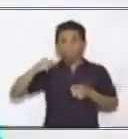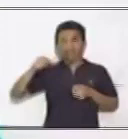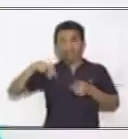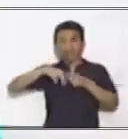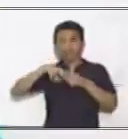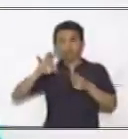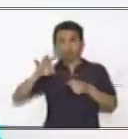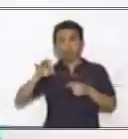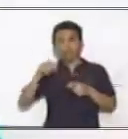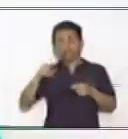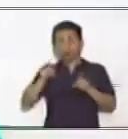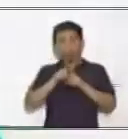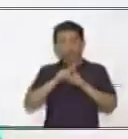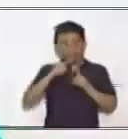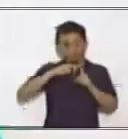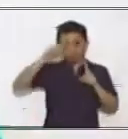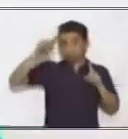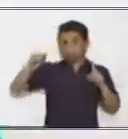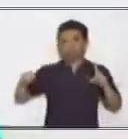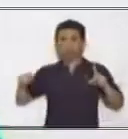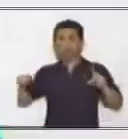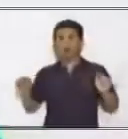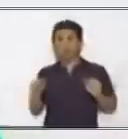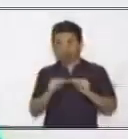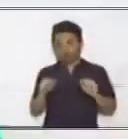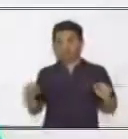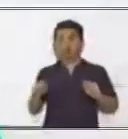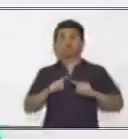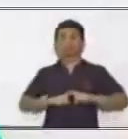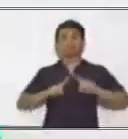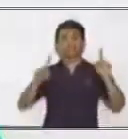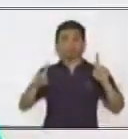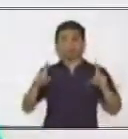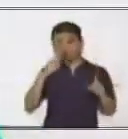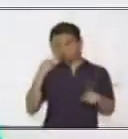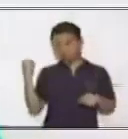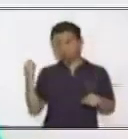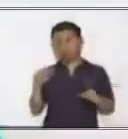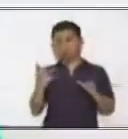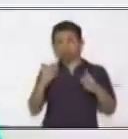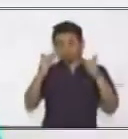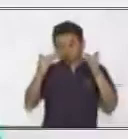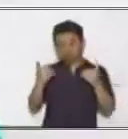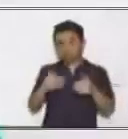Entonces es un isósceles. Y lo podemos comprobar fácilmente.